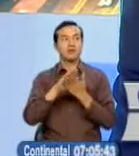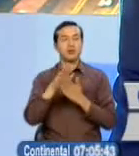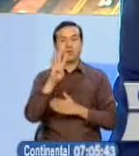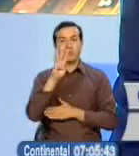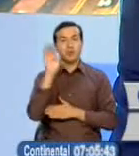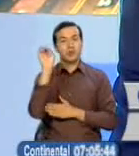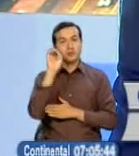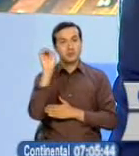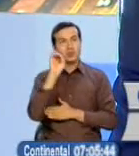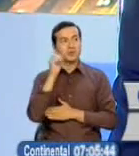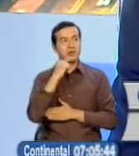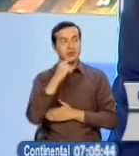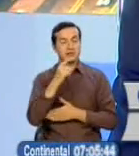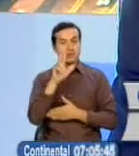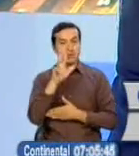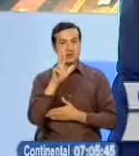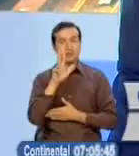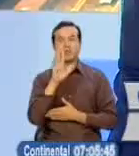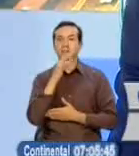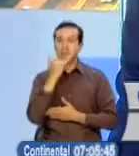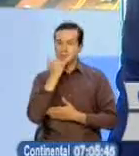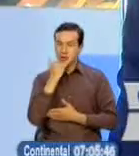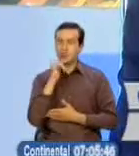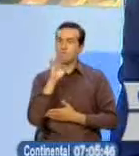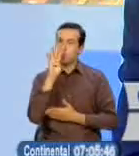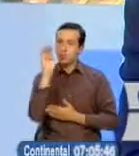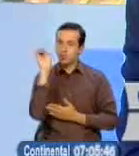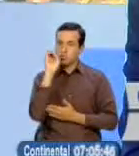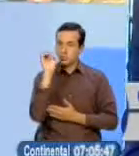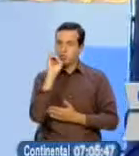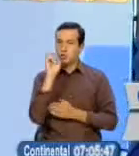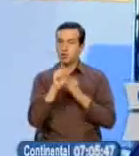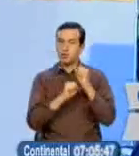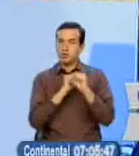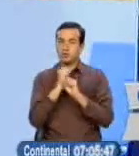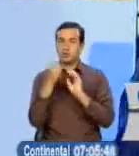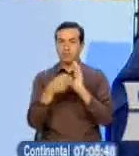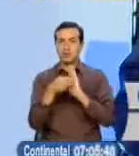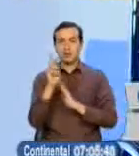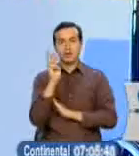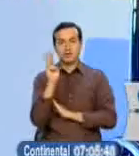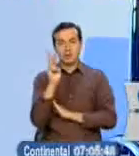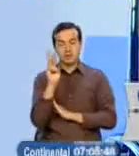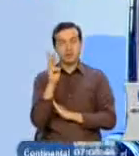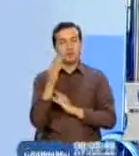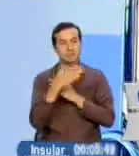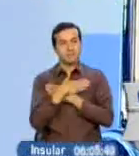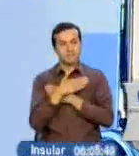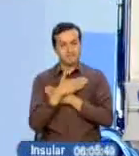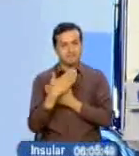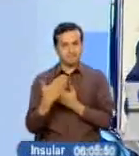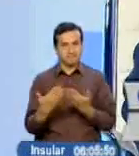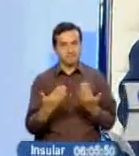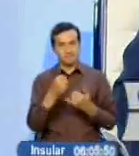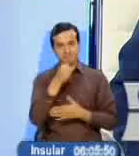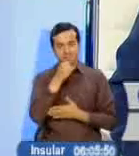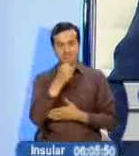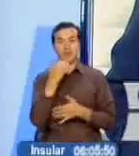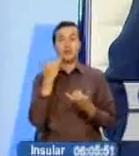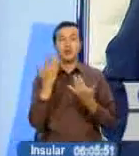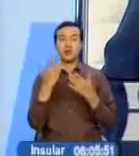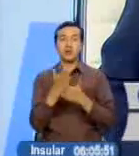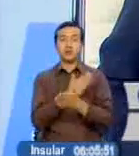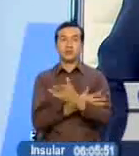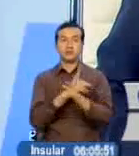4 de octubre, aquí me han puesto 3, 4 de octubre del 2016 a Pensamiento Crítico, soy Carlos Rabascal. El día de hoy, antes